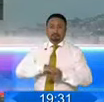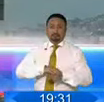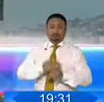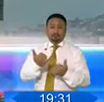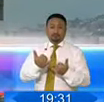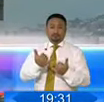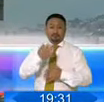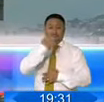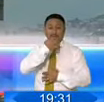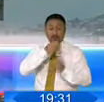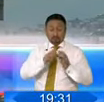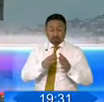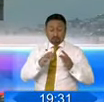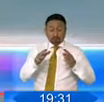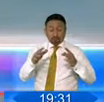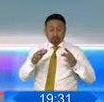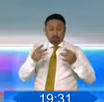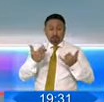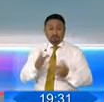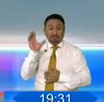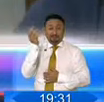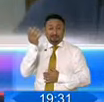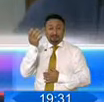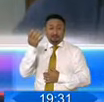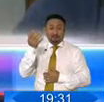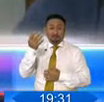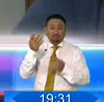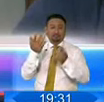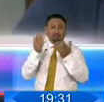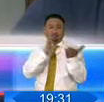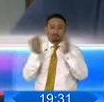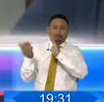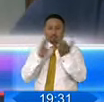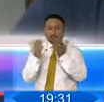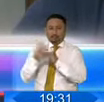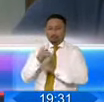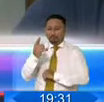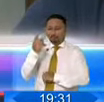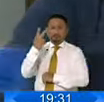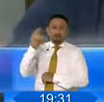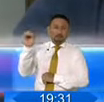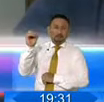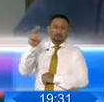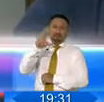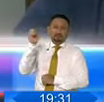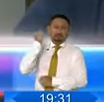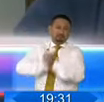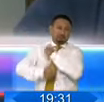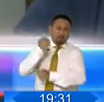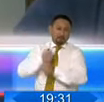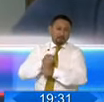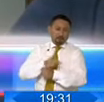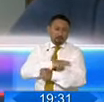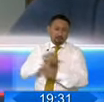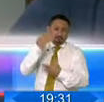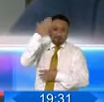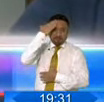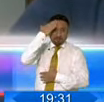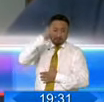en el país son evidentes en la variabilidad del clima. Si nosotros nos vamos hace unos 20, 30 años atrás, nosotros